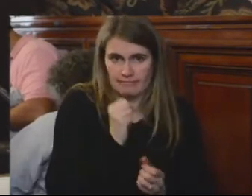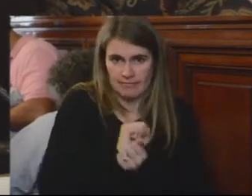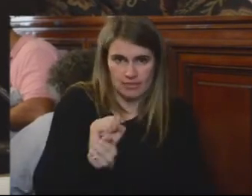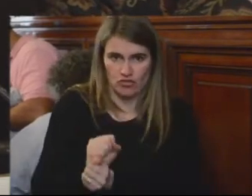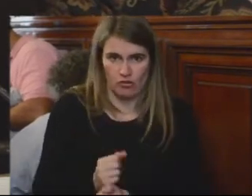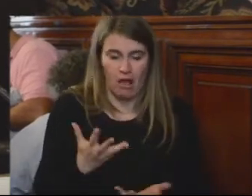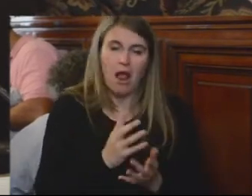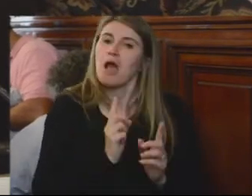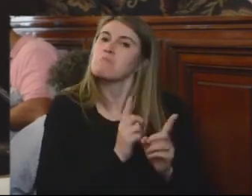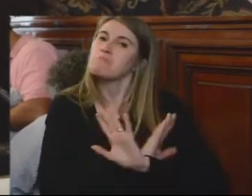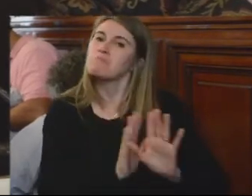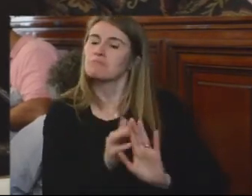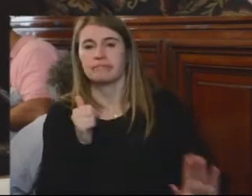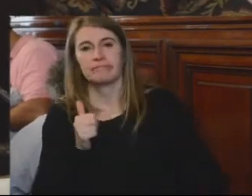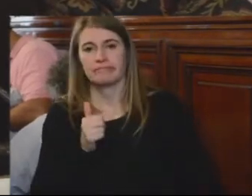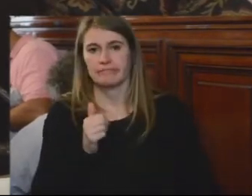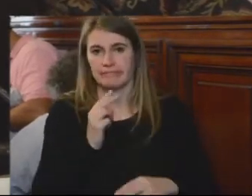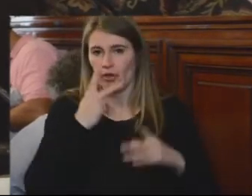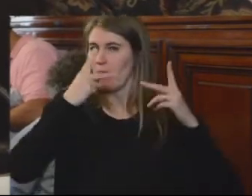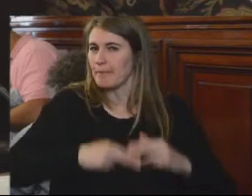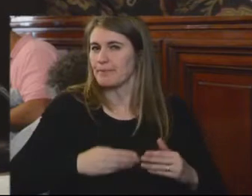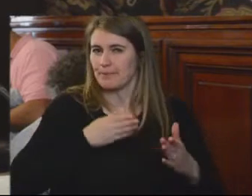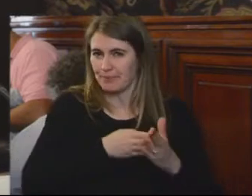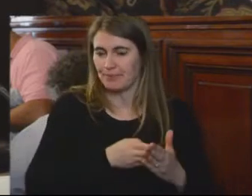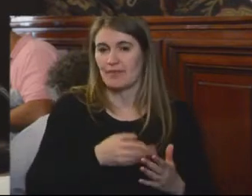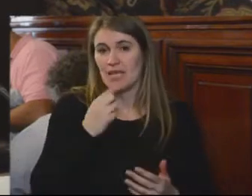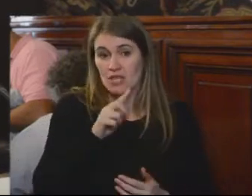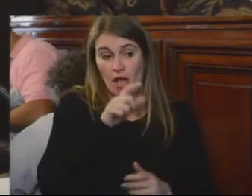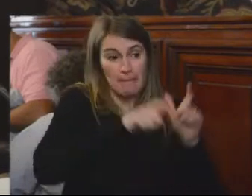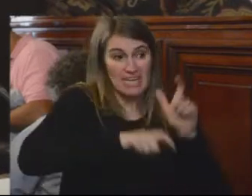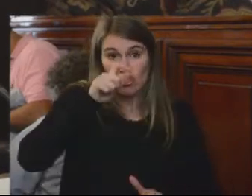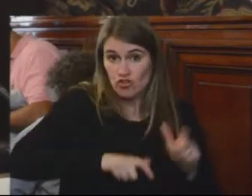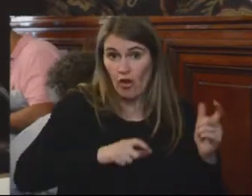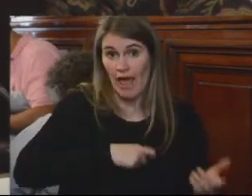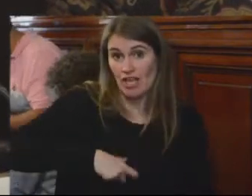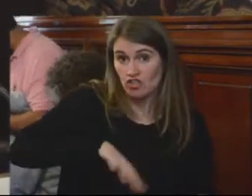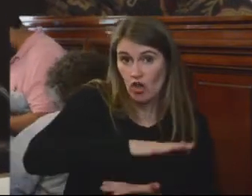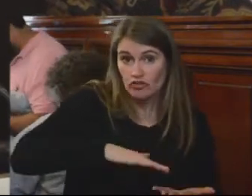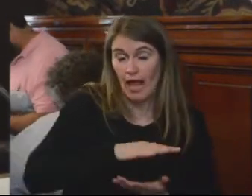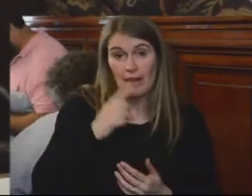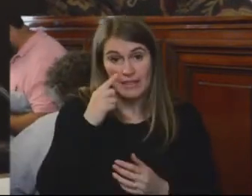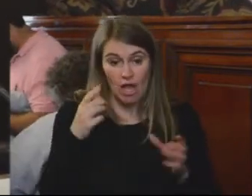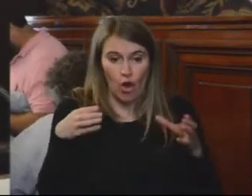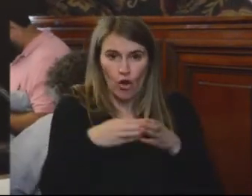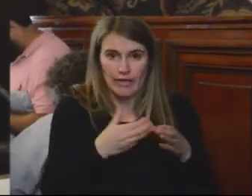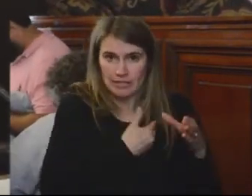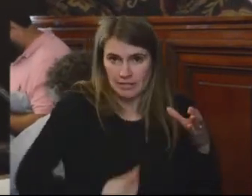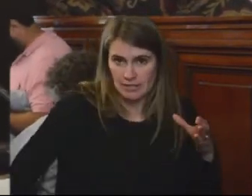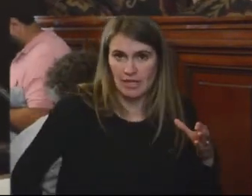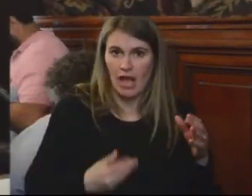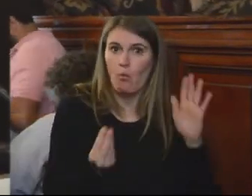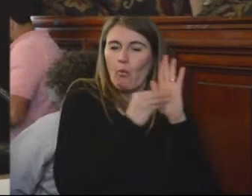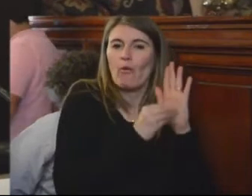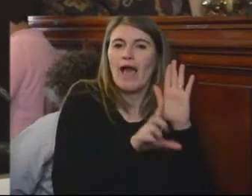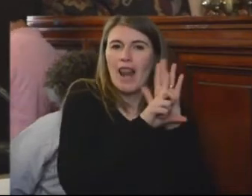de protección el extendido repudio social forzó la rápida respuesta del congreso nacional y se dictó la ley 27360